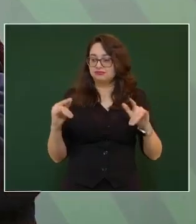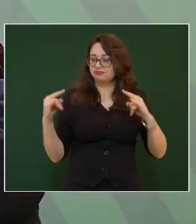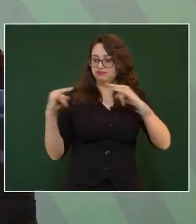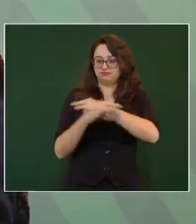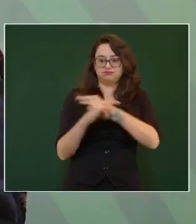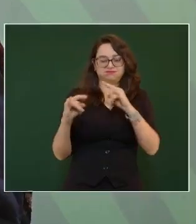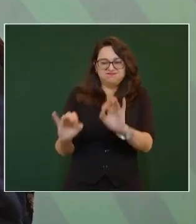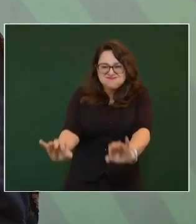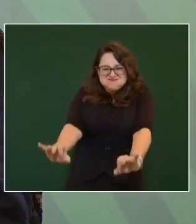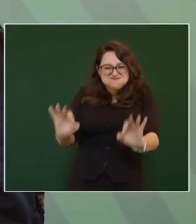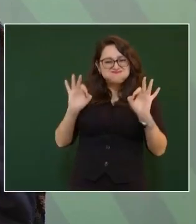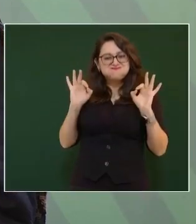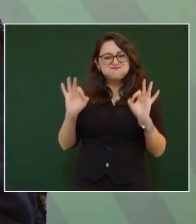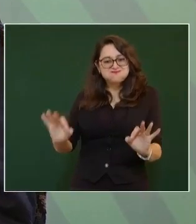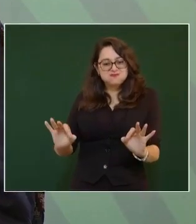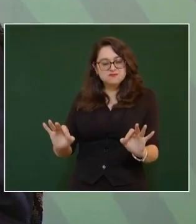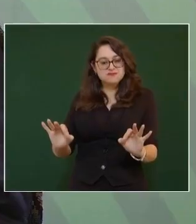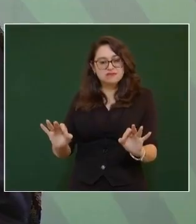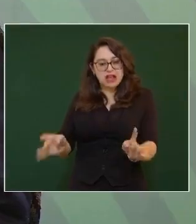muy bien,